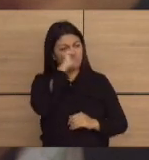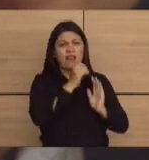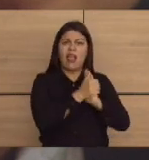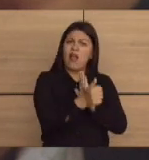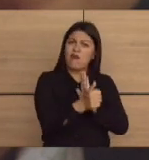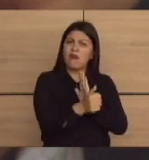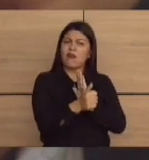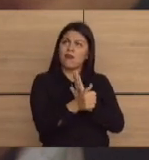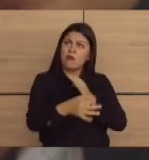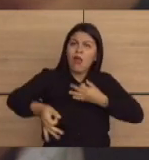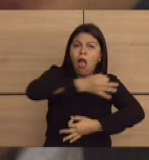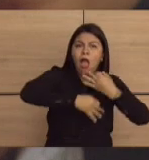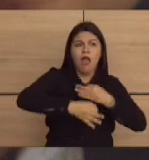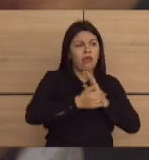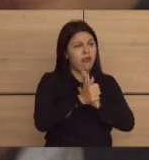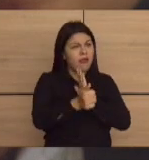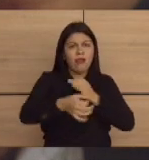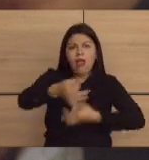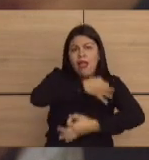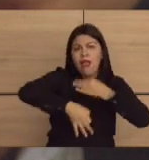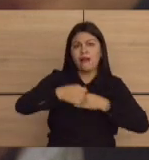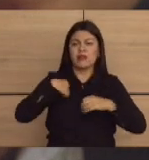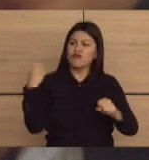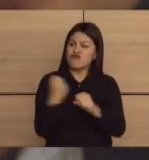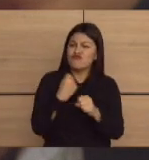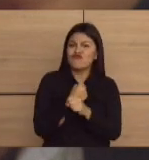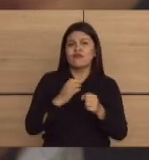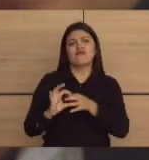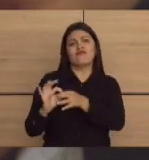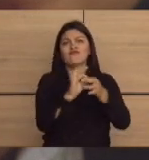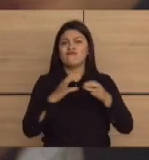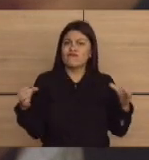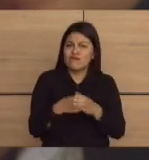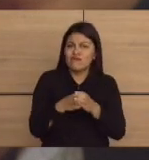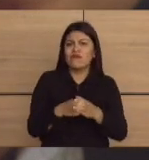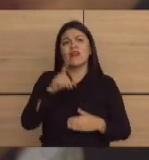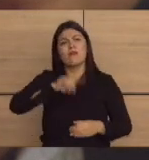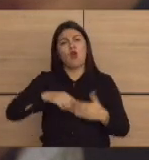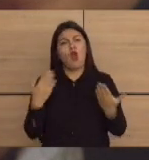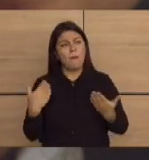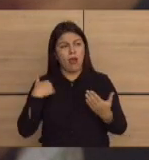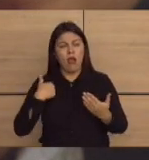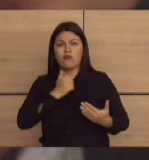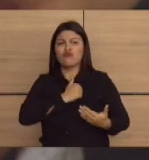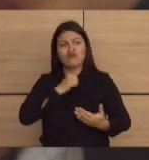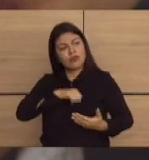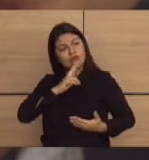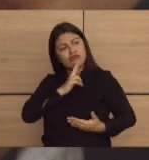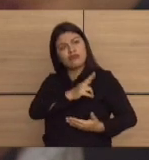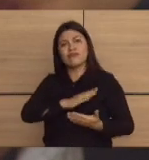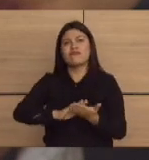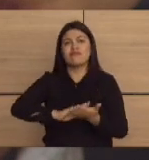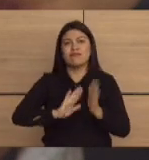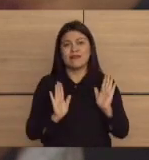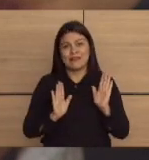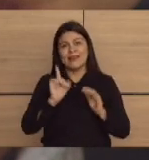otras. El trabajo en equipo, la capacidad de resolver problemas,